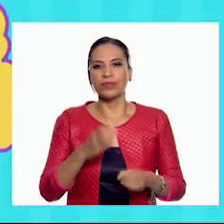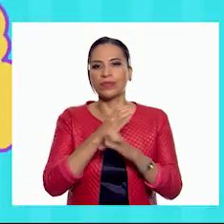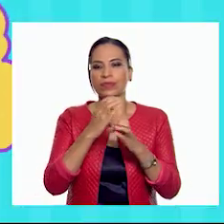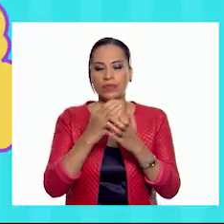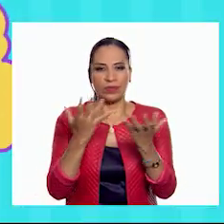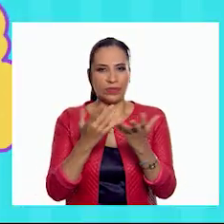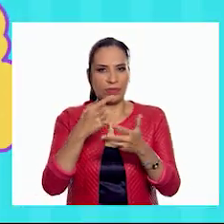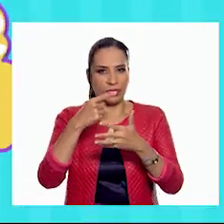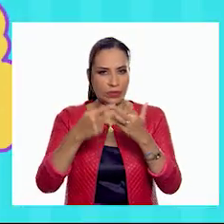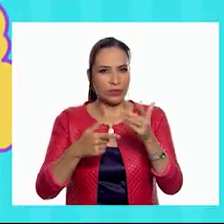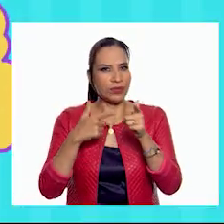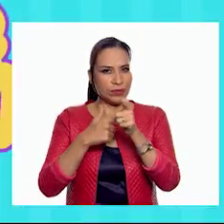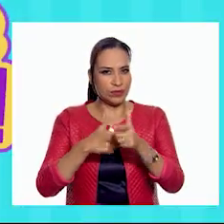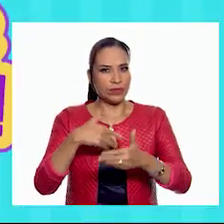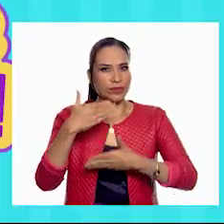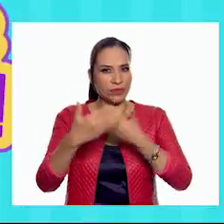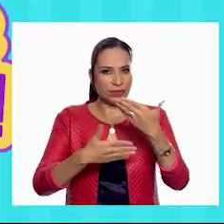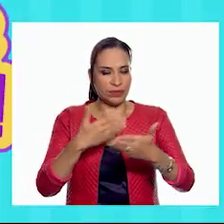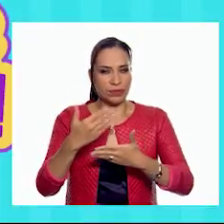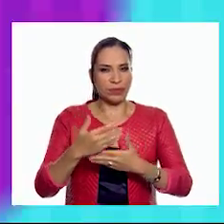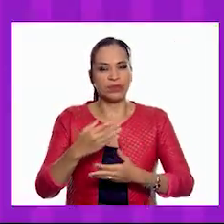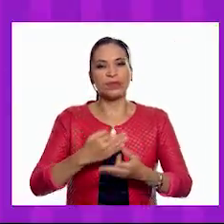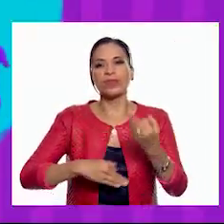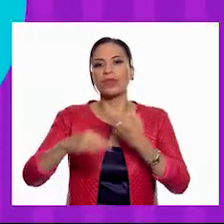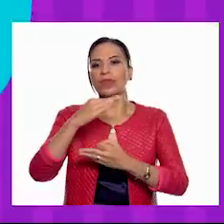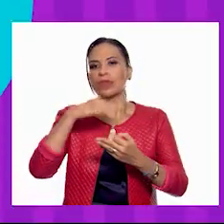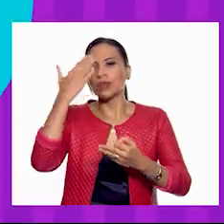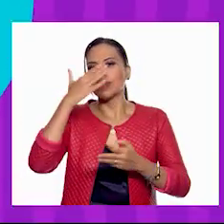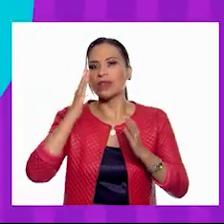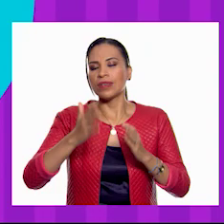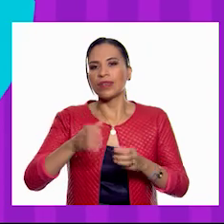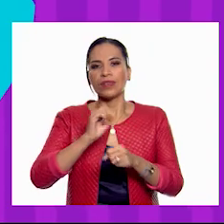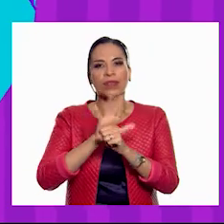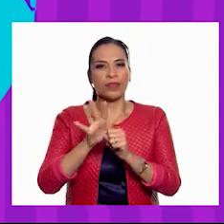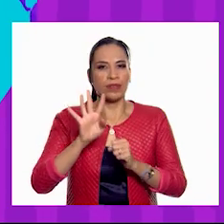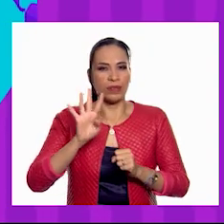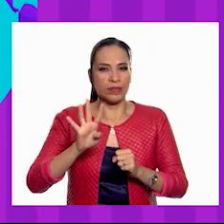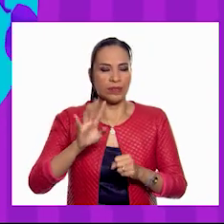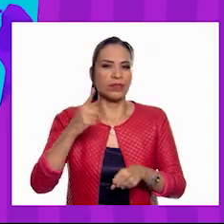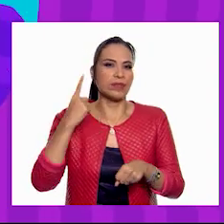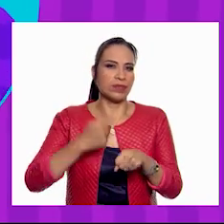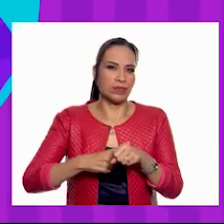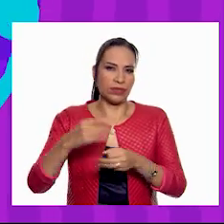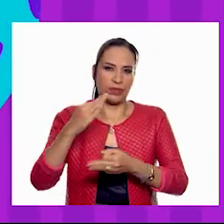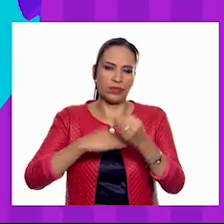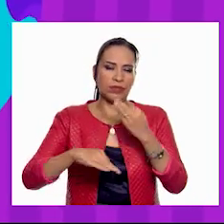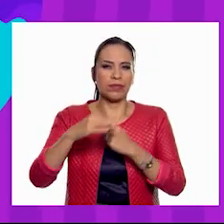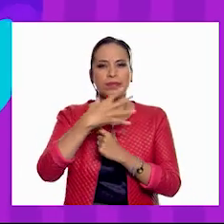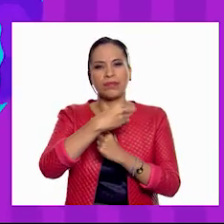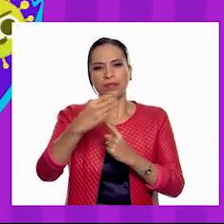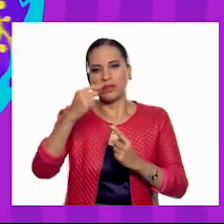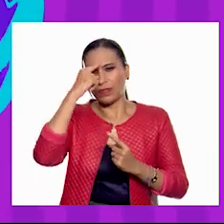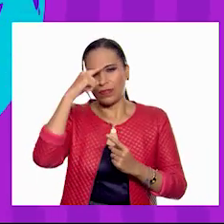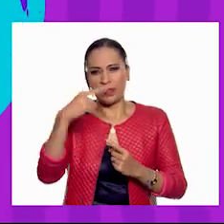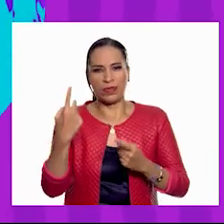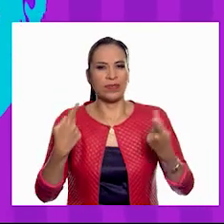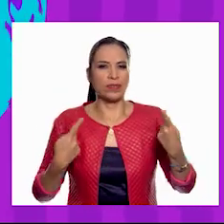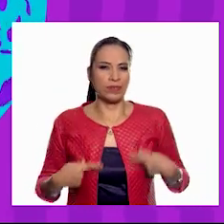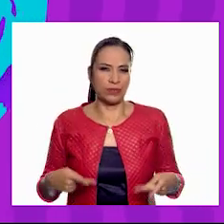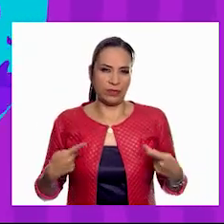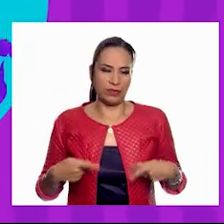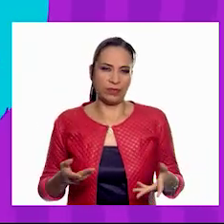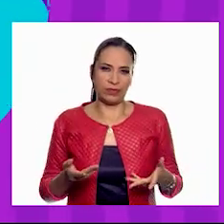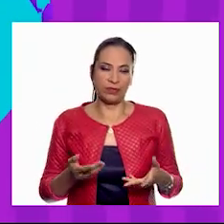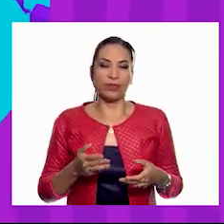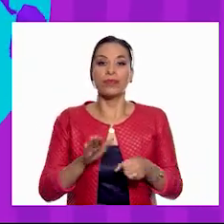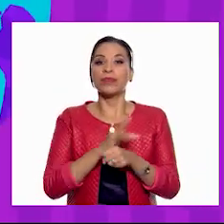Buenas prácticas para seguir adelante. Como todos sabemos, la COVID-19 es una enfermedad que se contagia muy fácilmente entre las